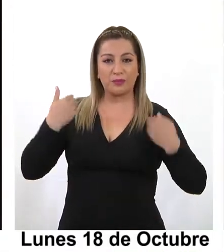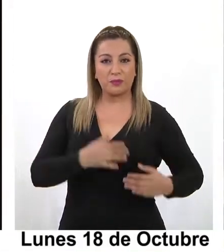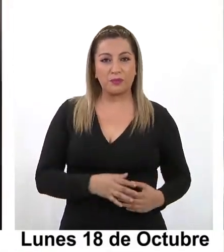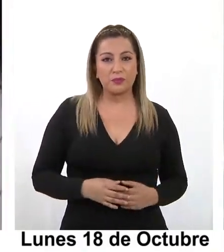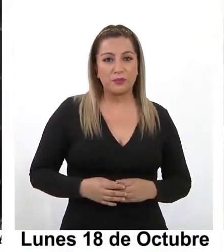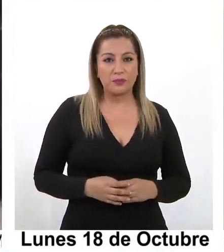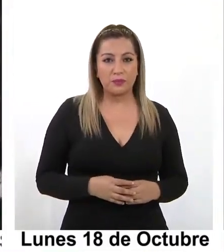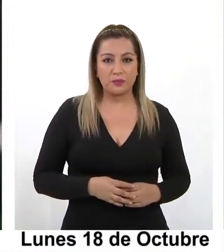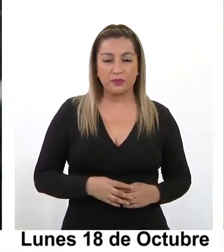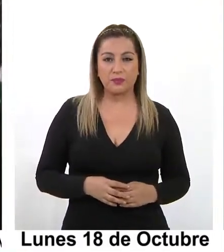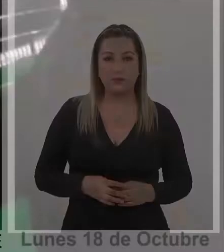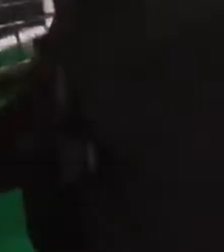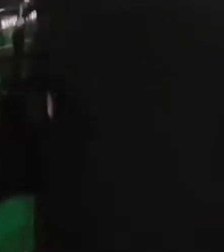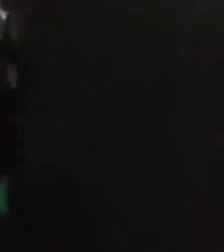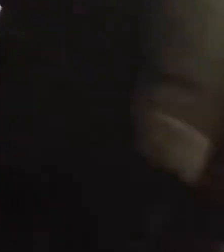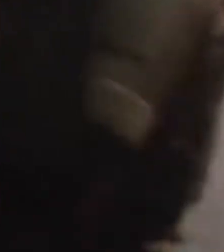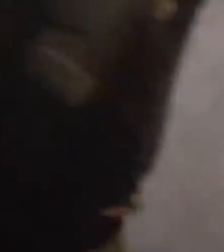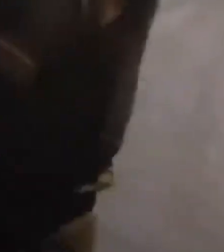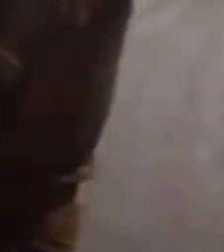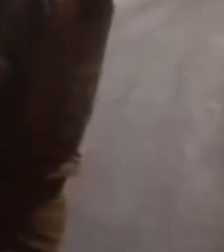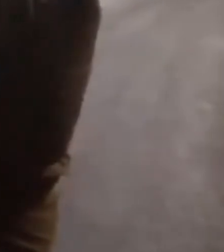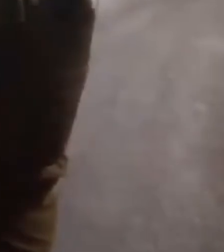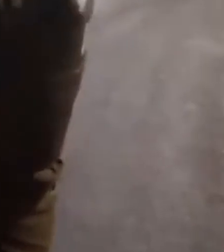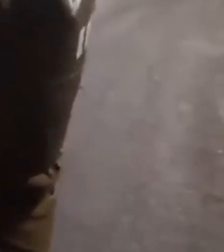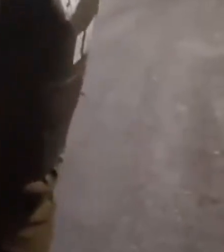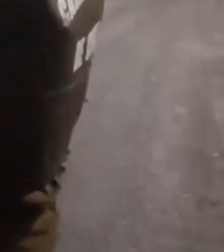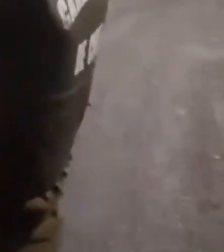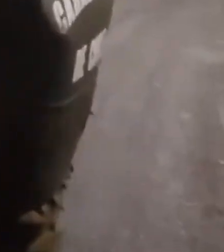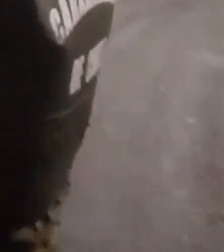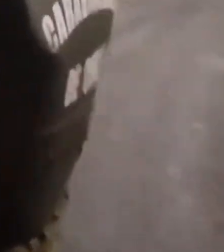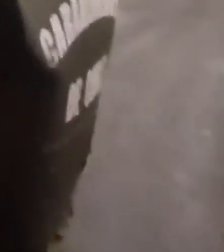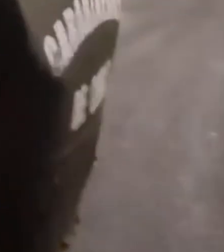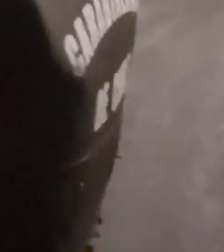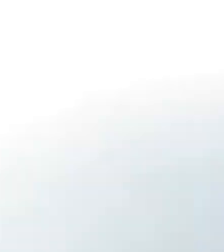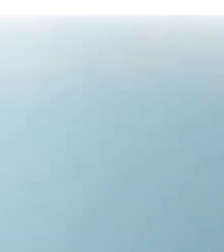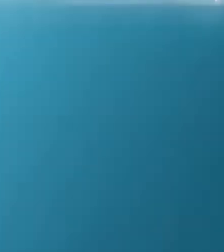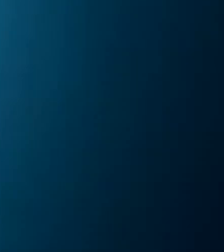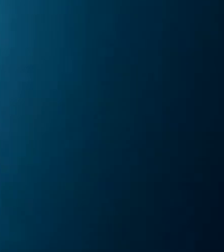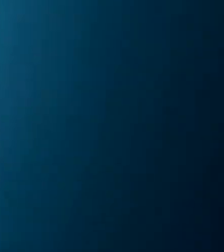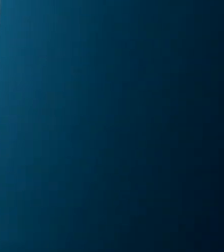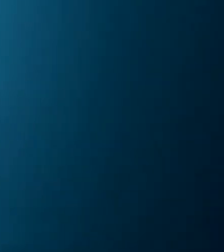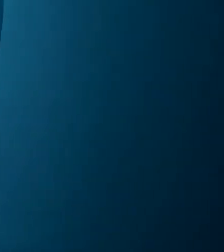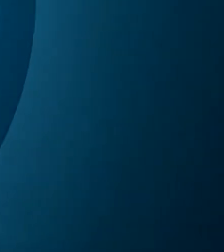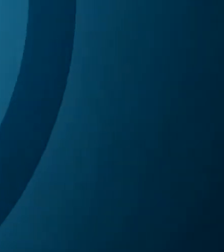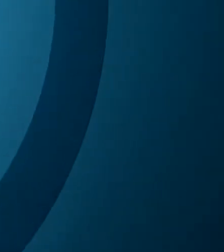Disculpa, ¿a quién le podemos sacar una?